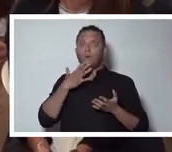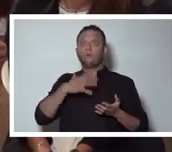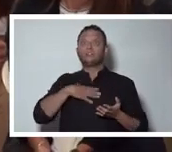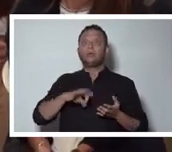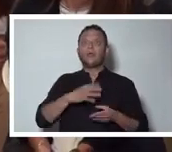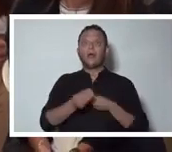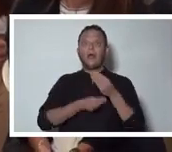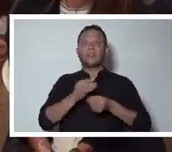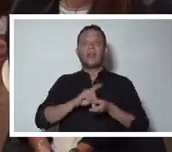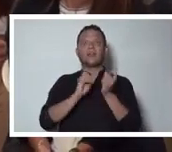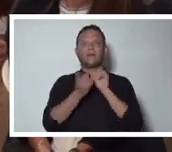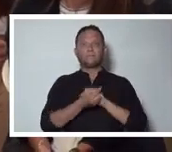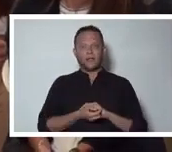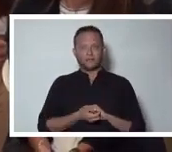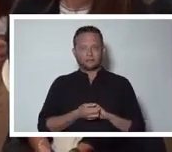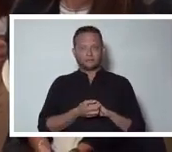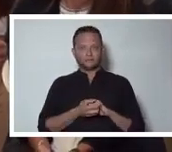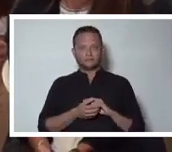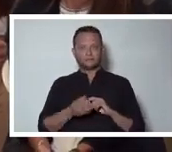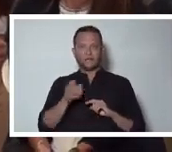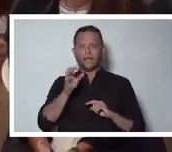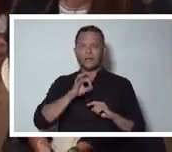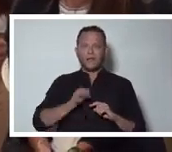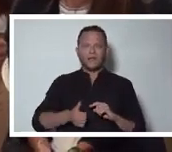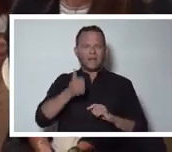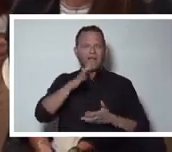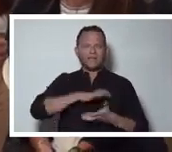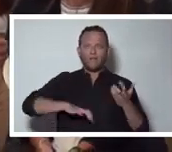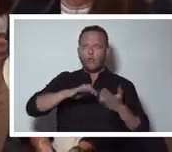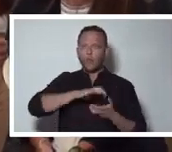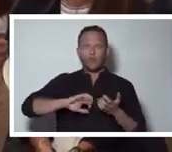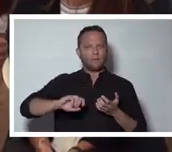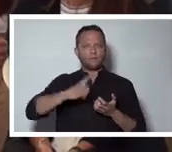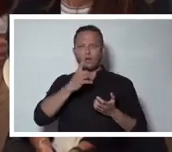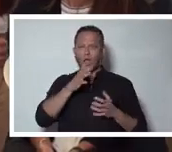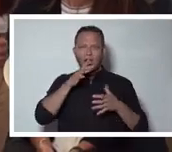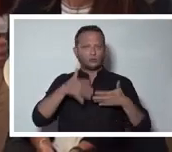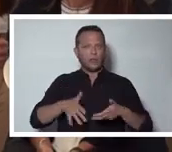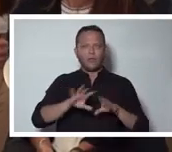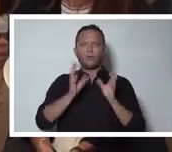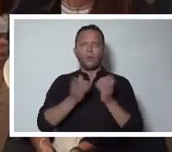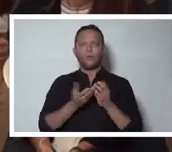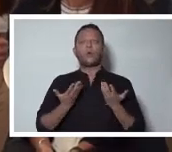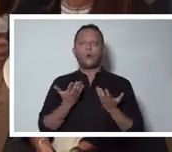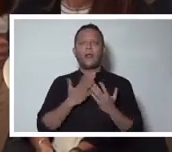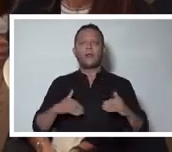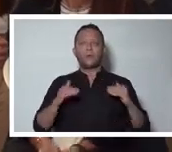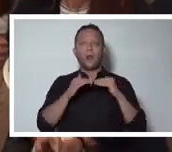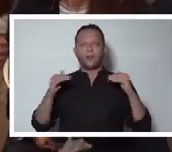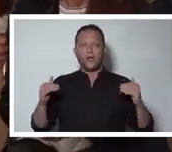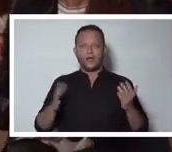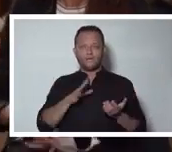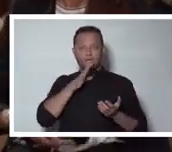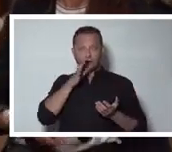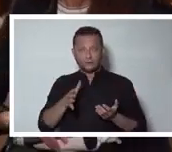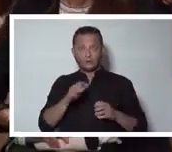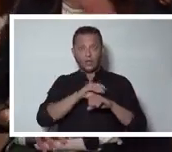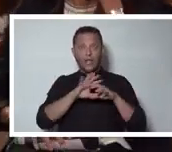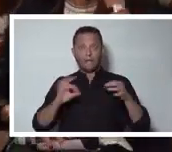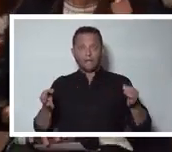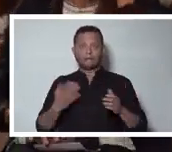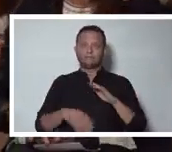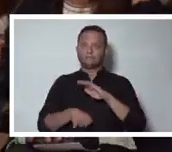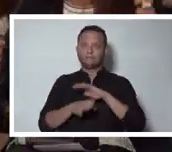posibilidad de cambiarla No hay nada más revolucionario a día de hoy en el mundo que la igualdad por tanto amigas